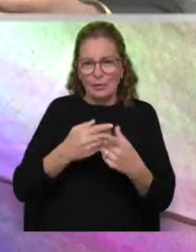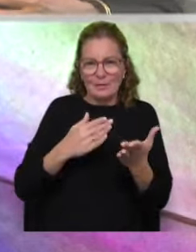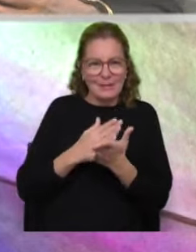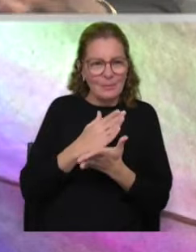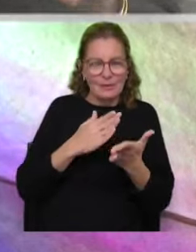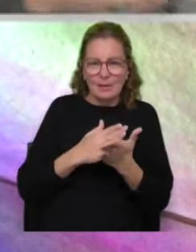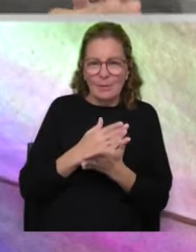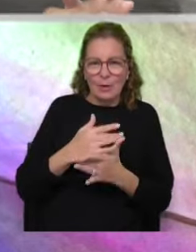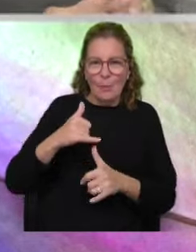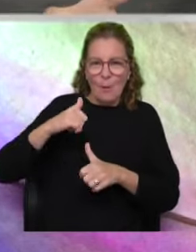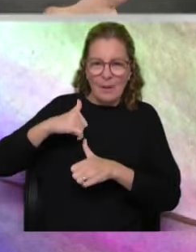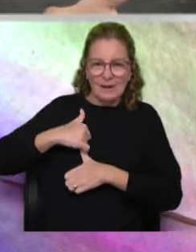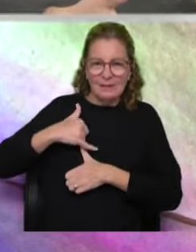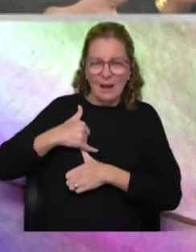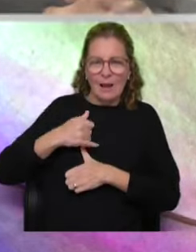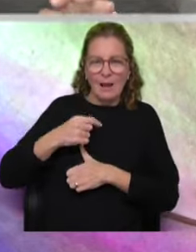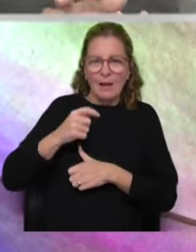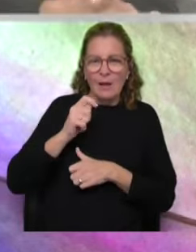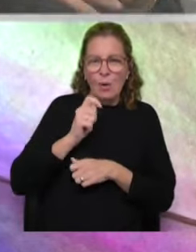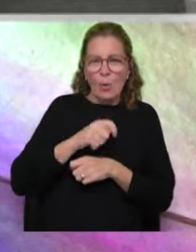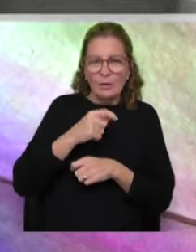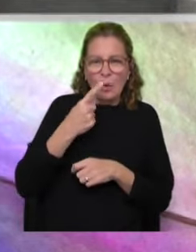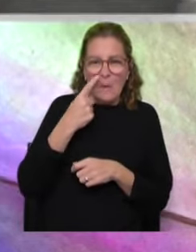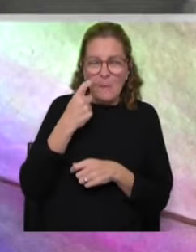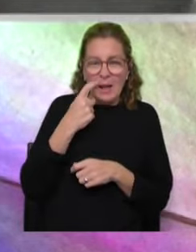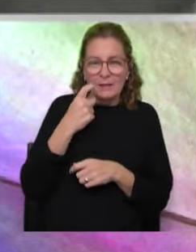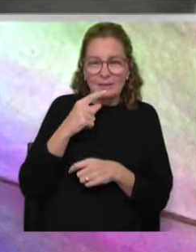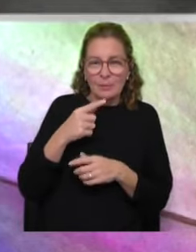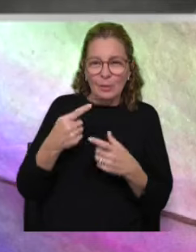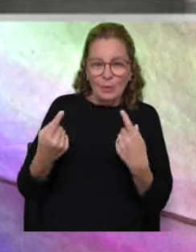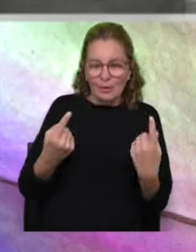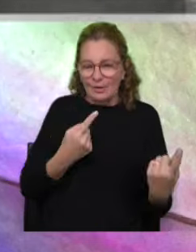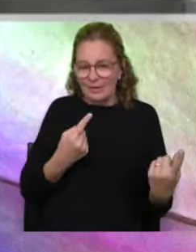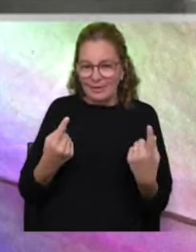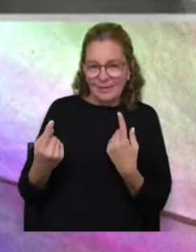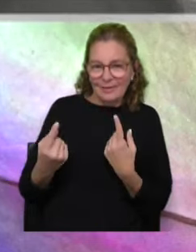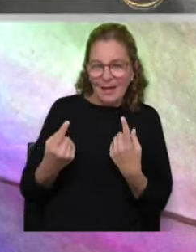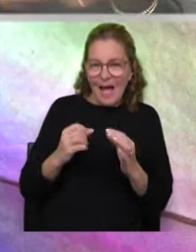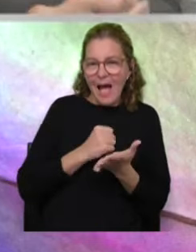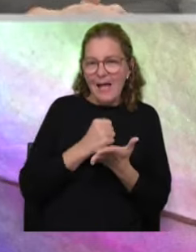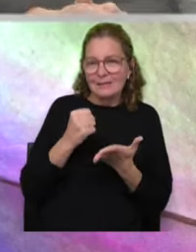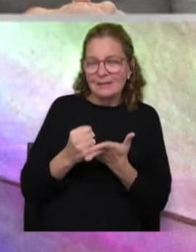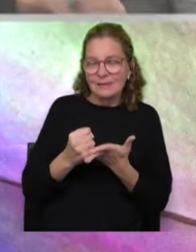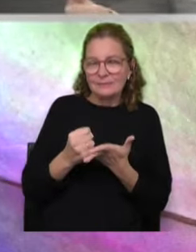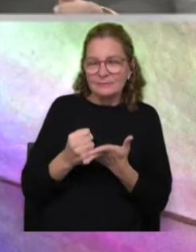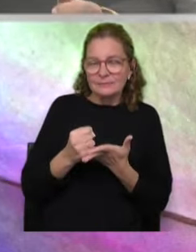permanente con el militar en el juicio, que es su padre, y esta dualidad que se da hasta que... Y hay una figura